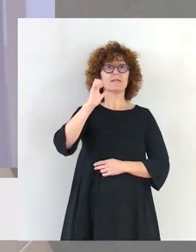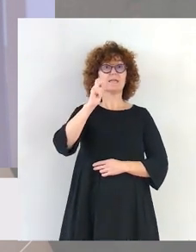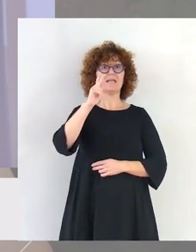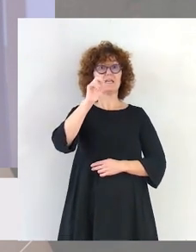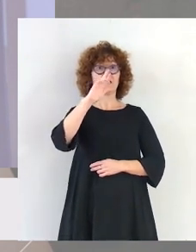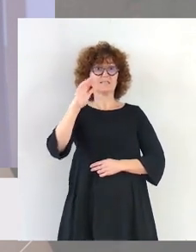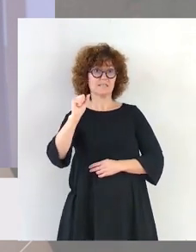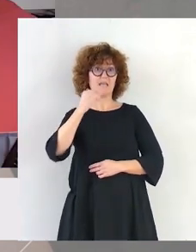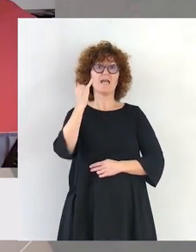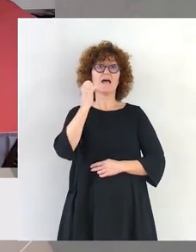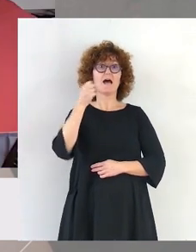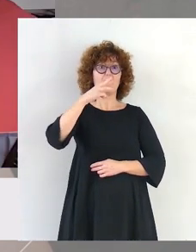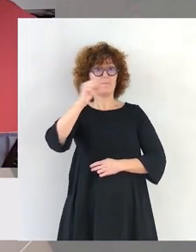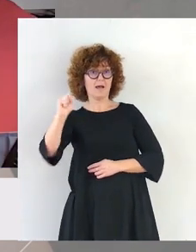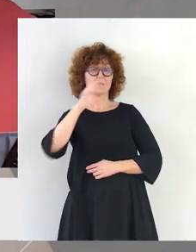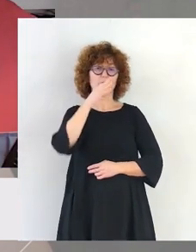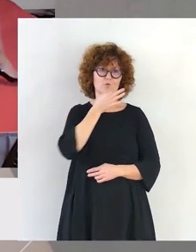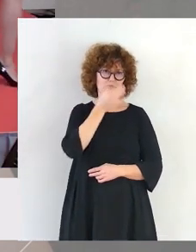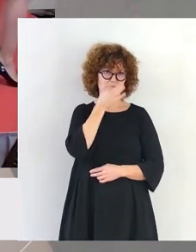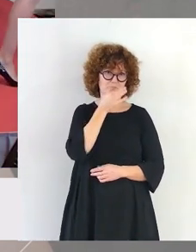va a decir unas palabras un aplauso para